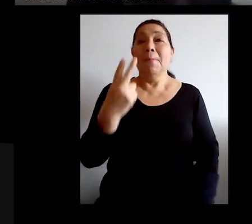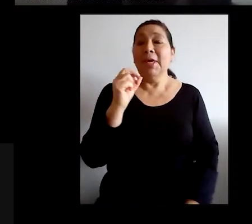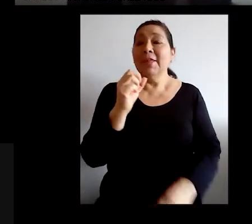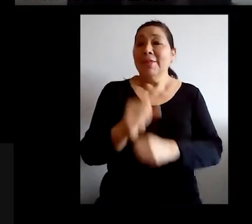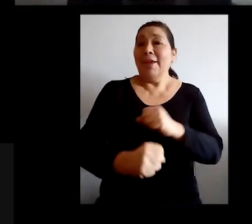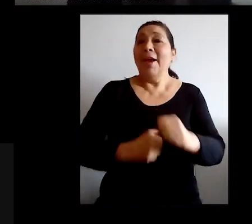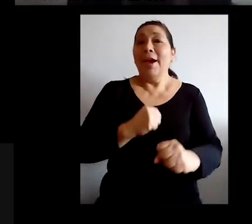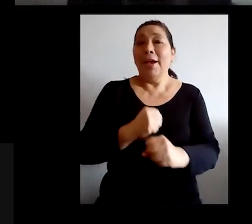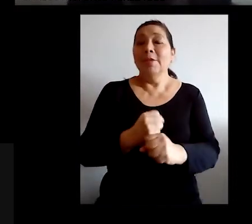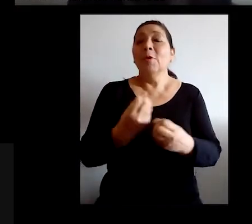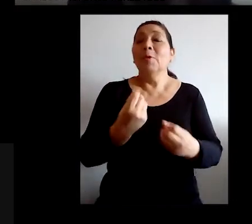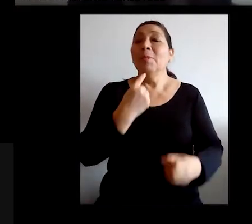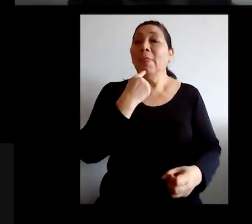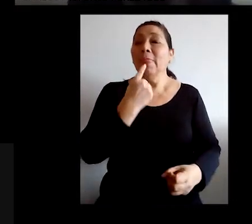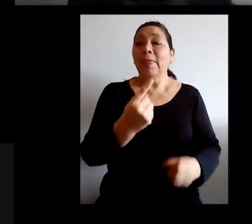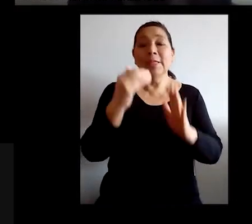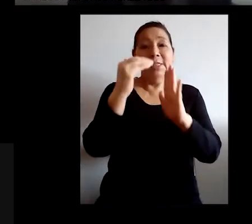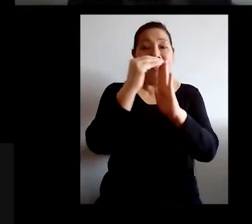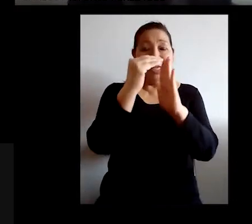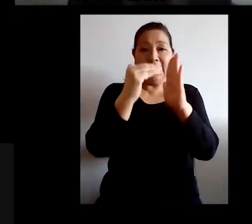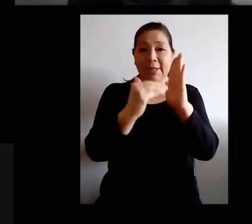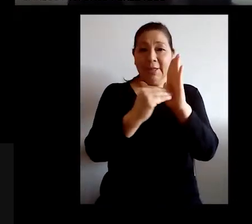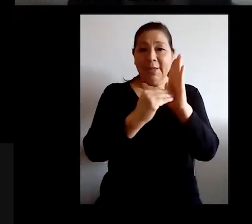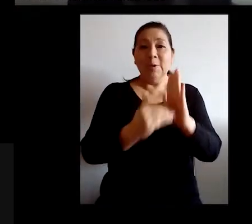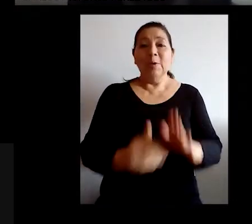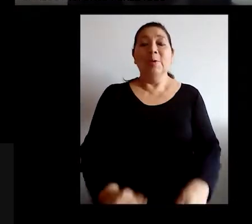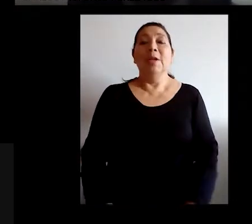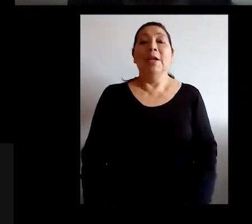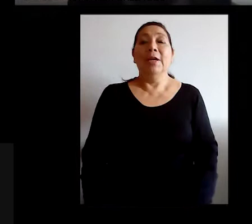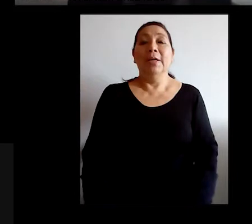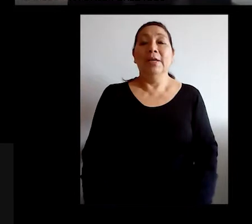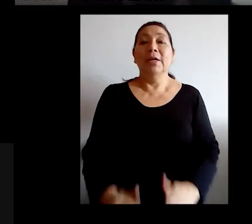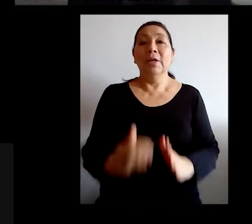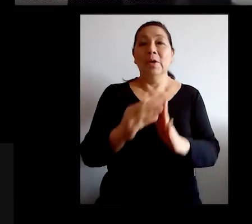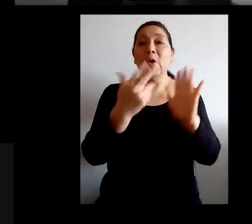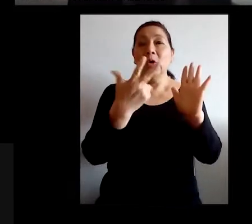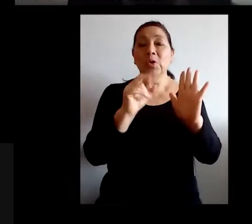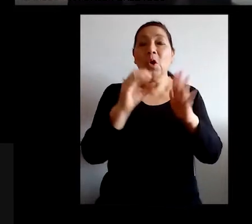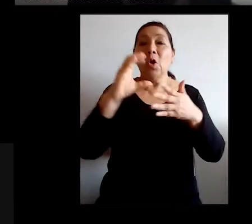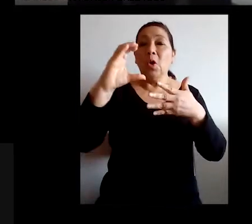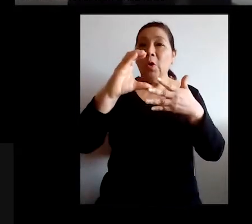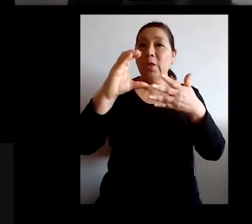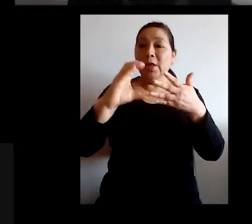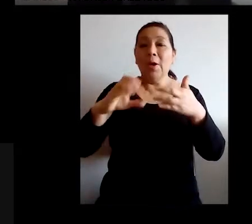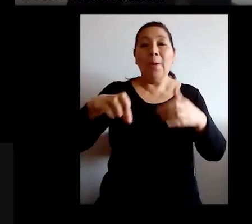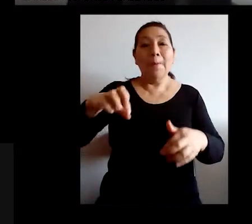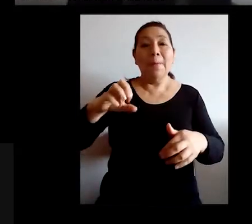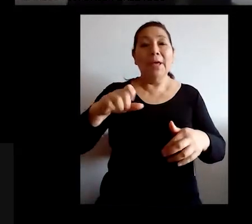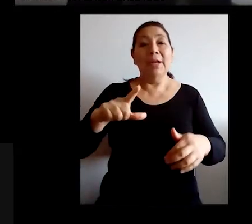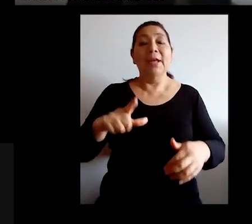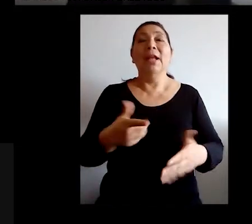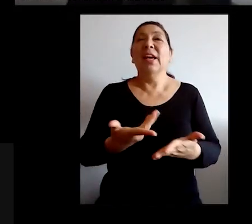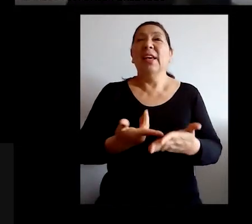años, así lo establece ese artículo, el artículo 80 del Código Penal.